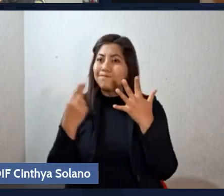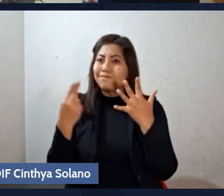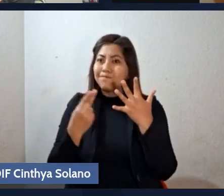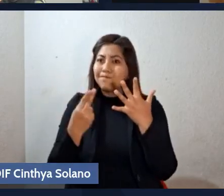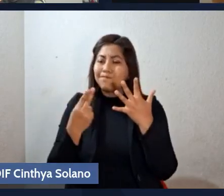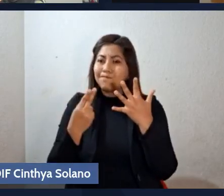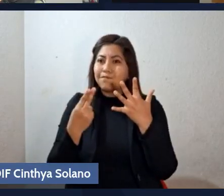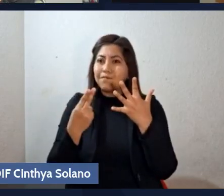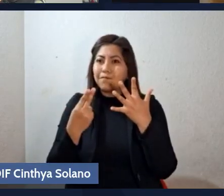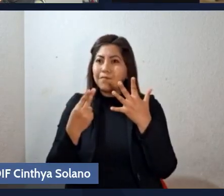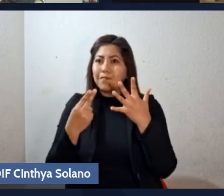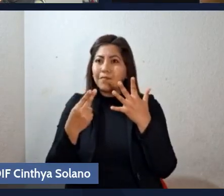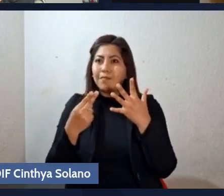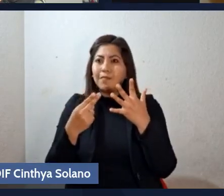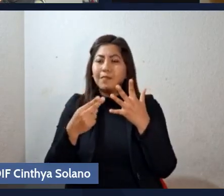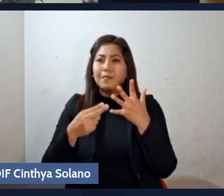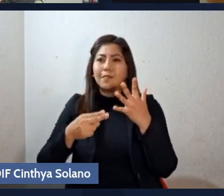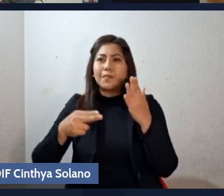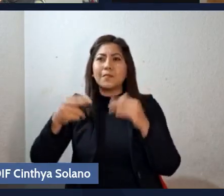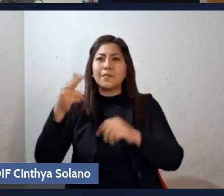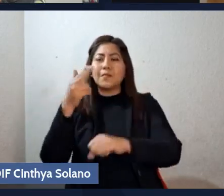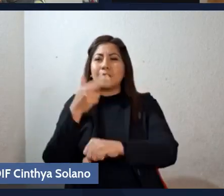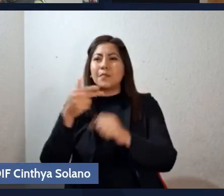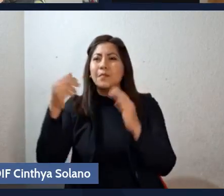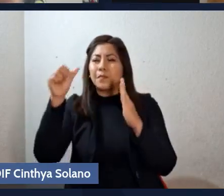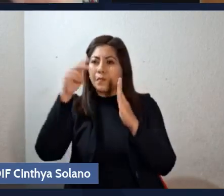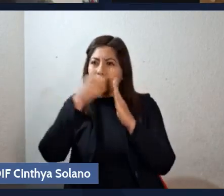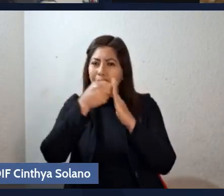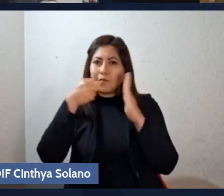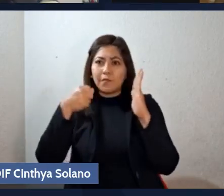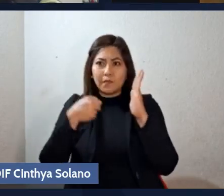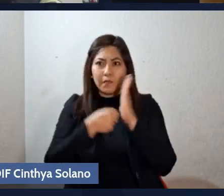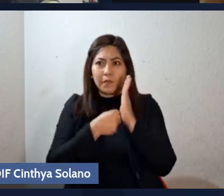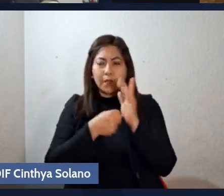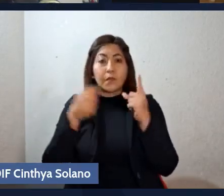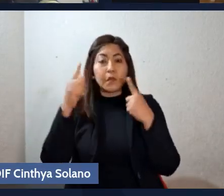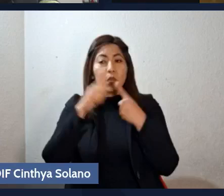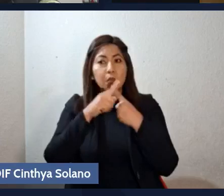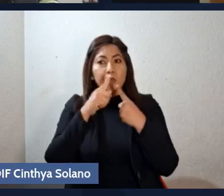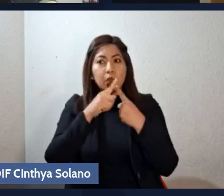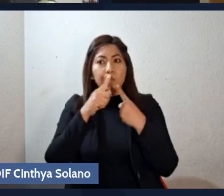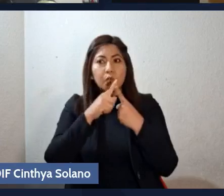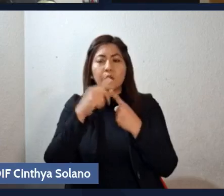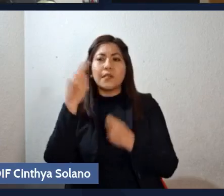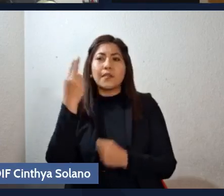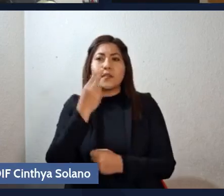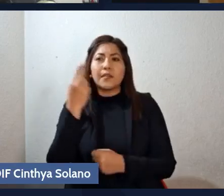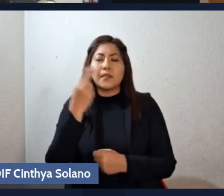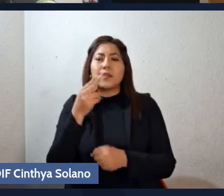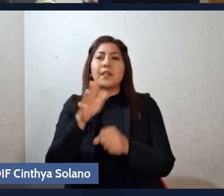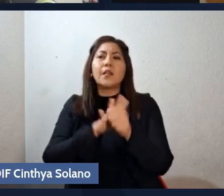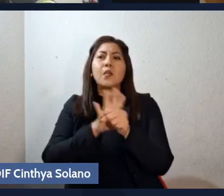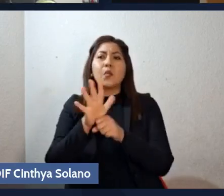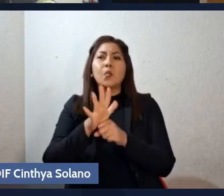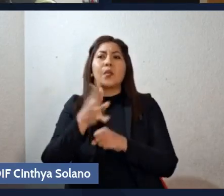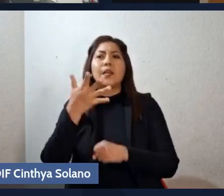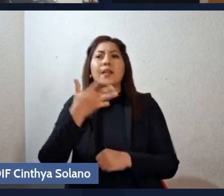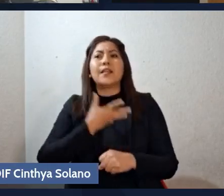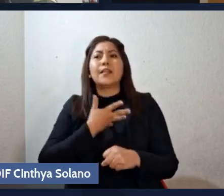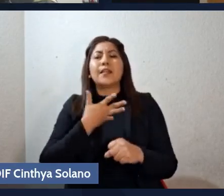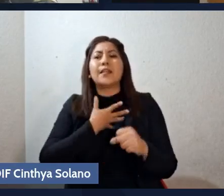elaborar un testamento. En principio, necesitamos tener un patrimonio, ¿no? El